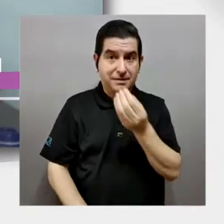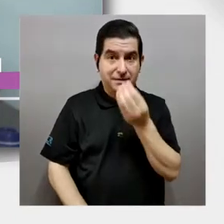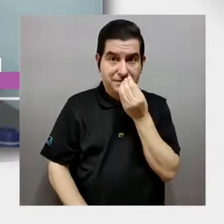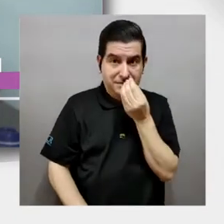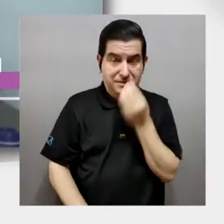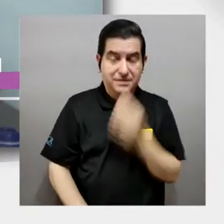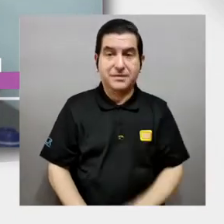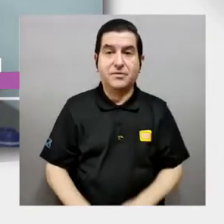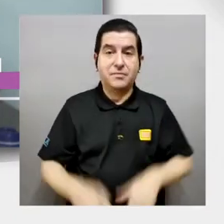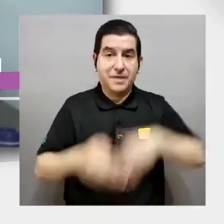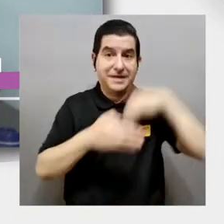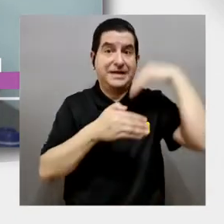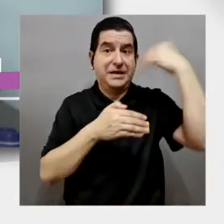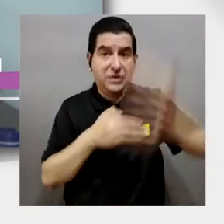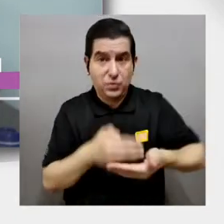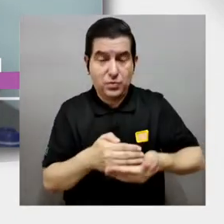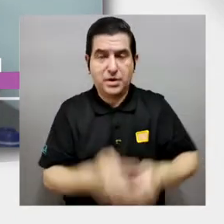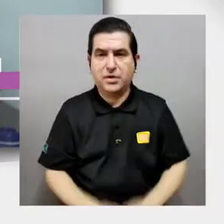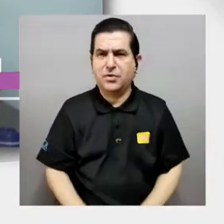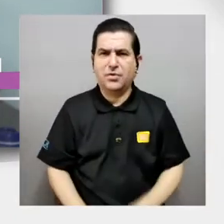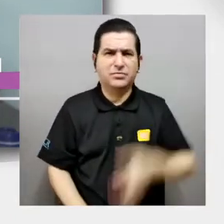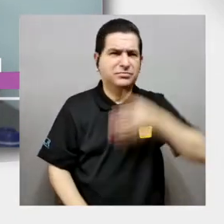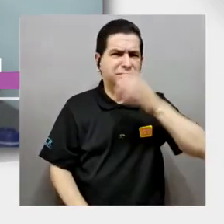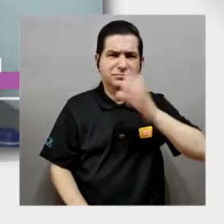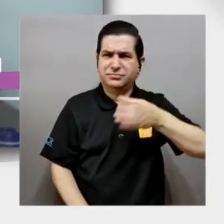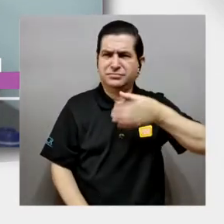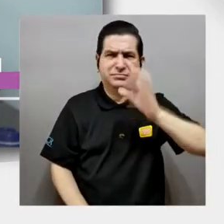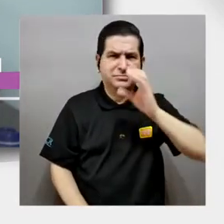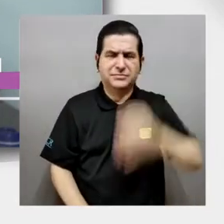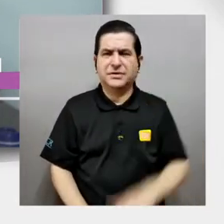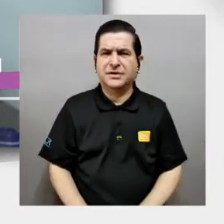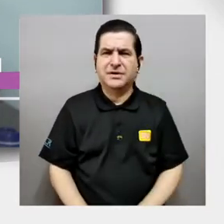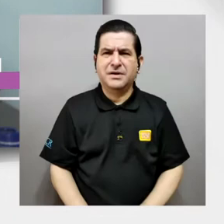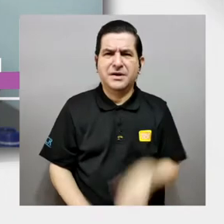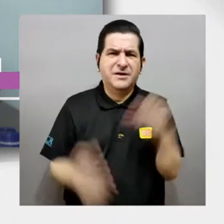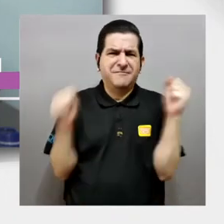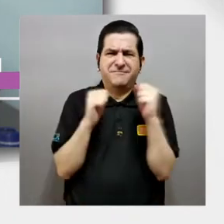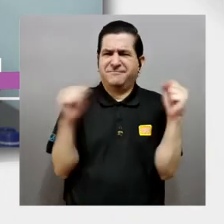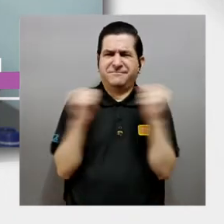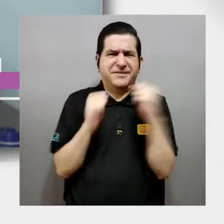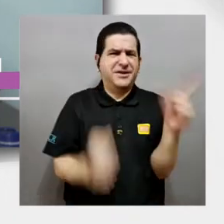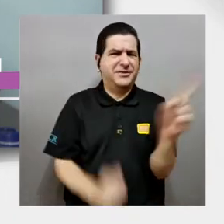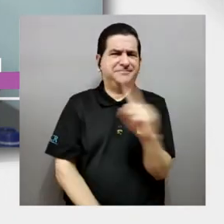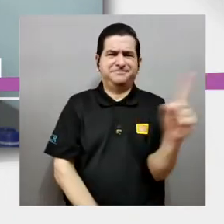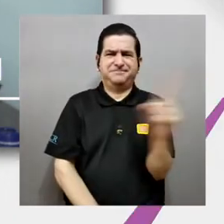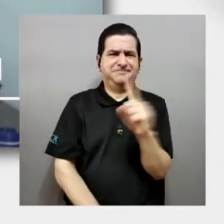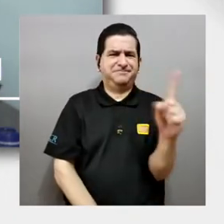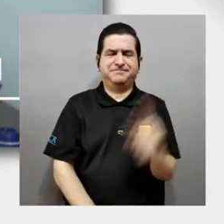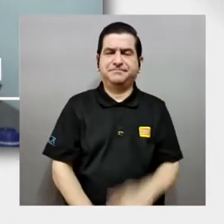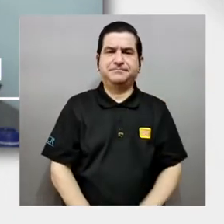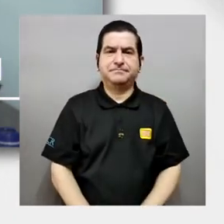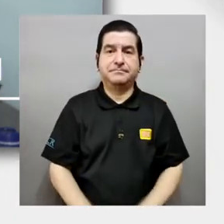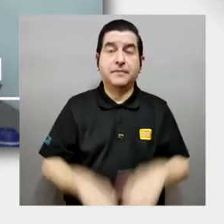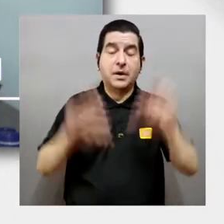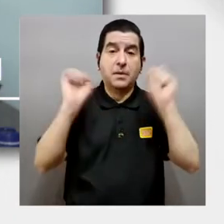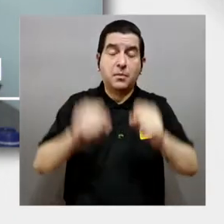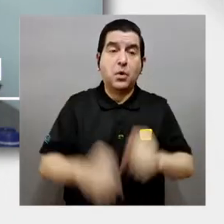cuando se comen después de las comidas, no toma muchas refrescos